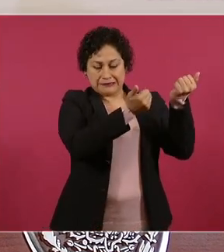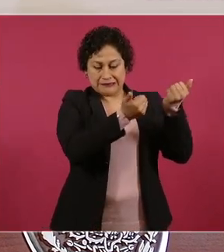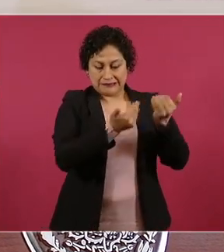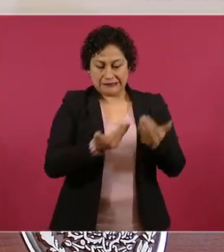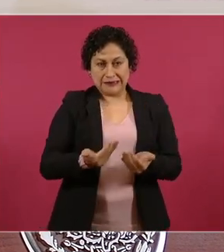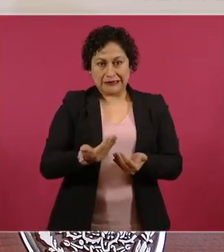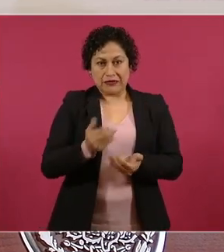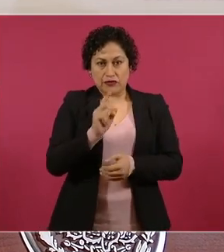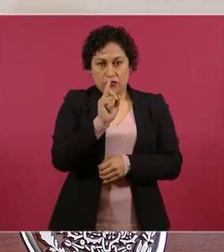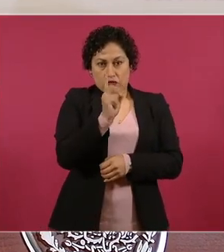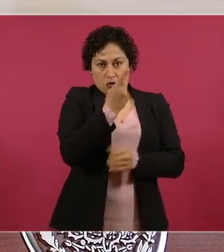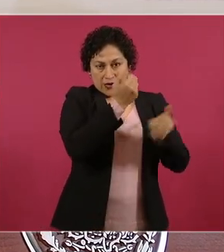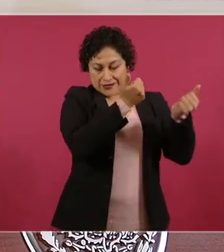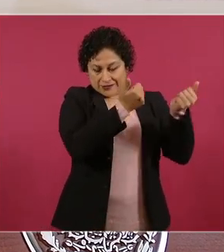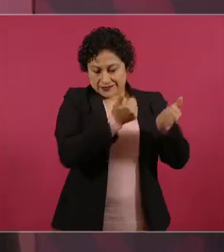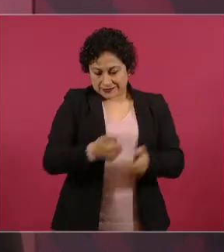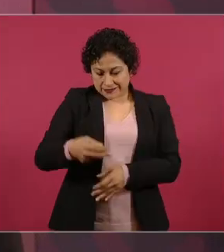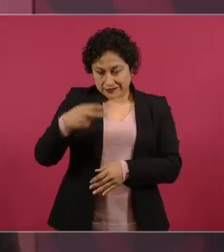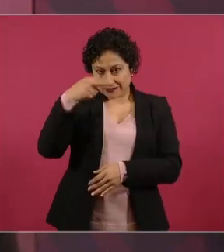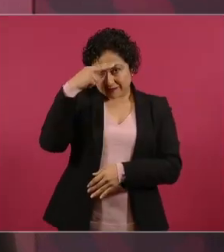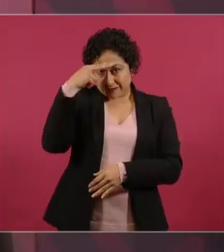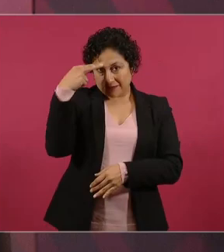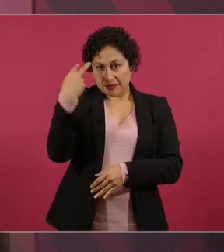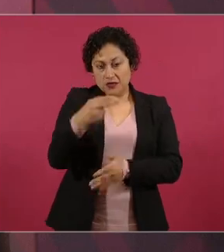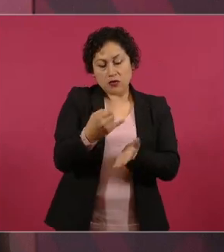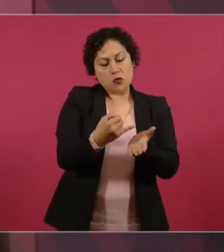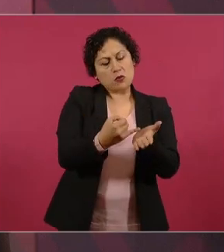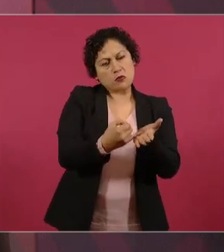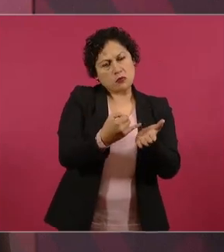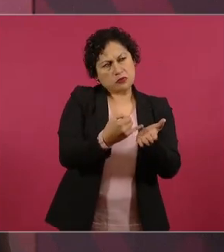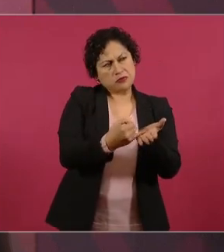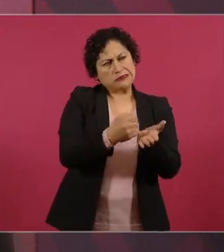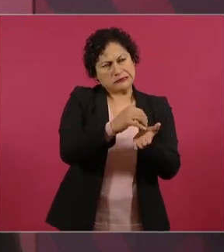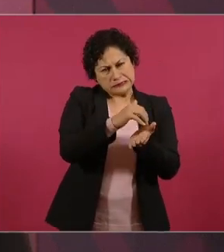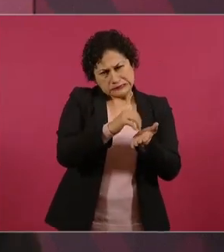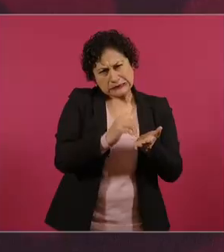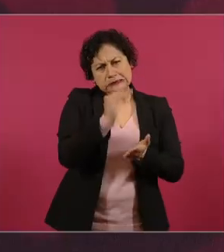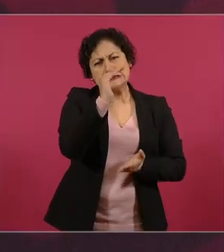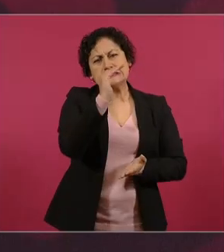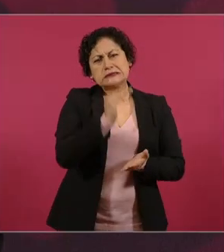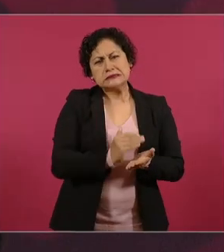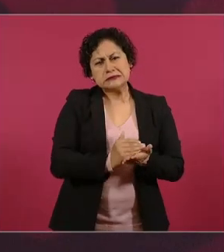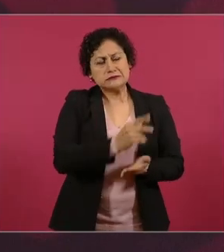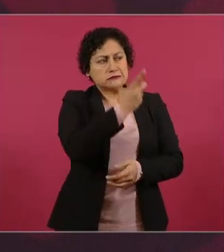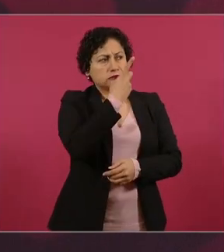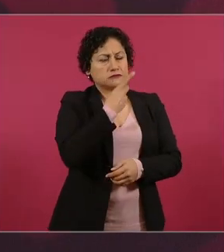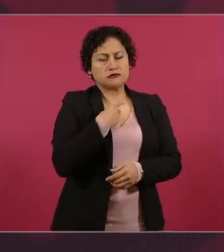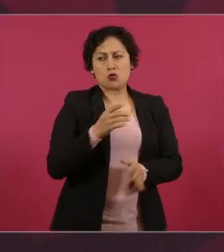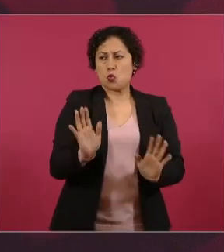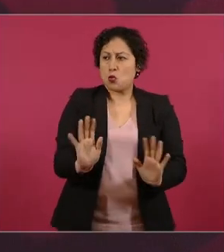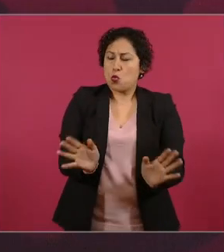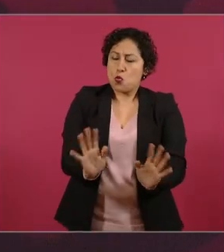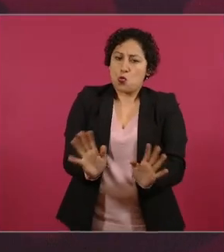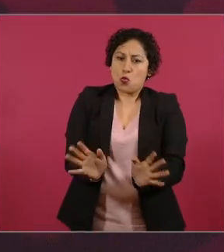sus familiares, las comisiones, me dice: no,